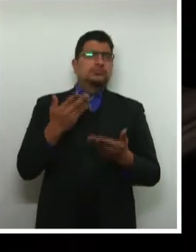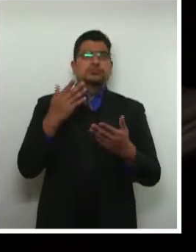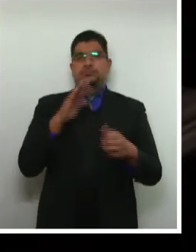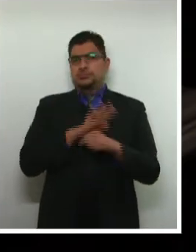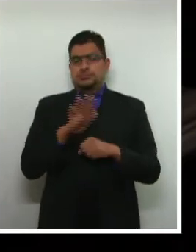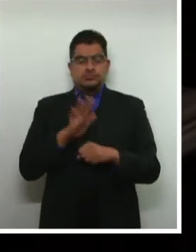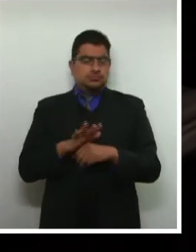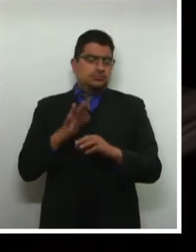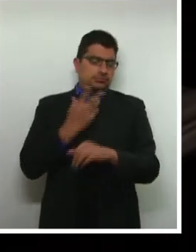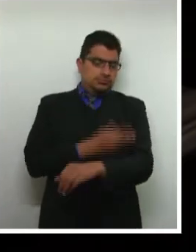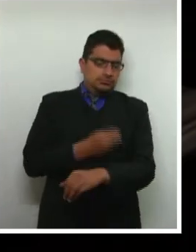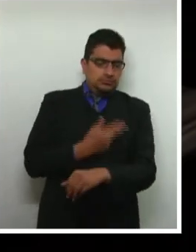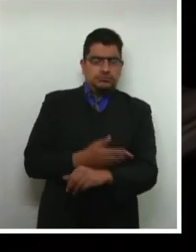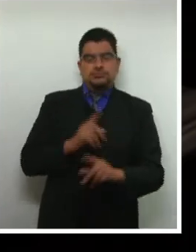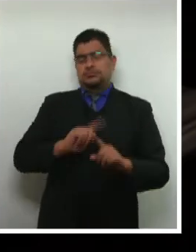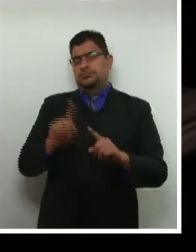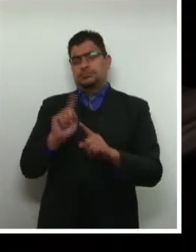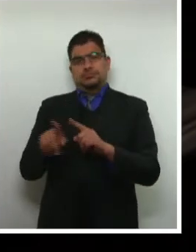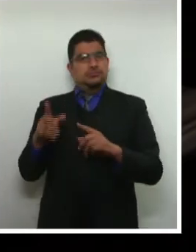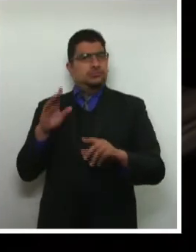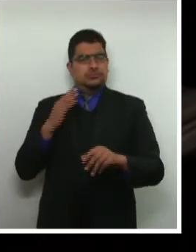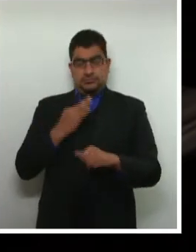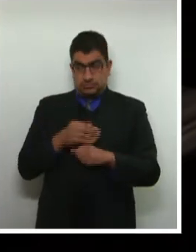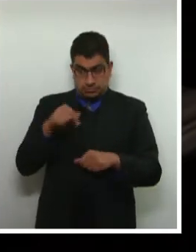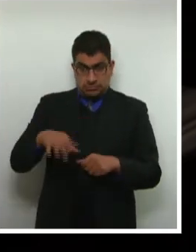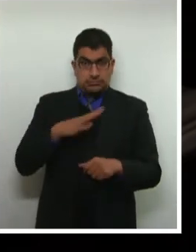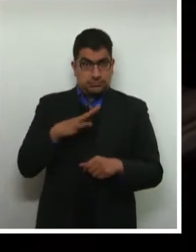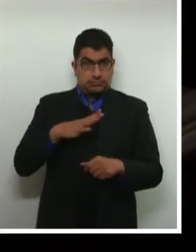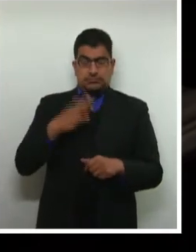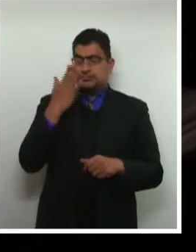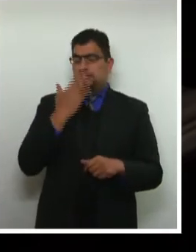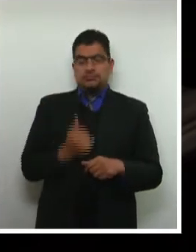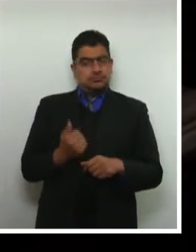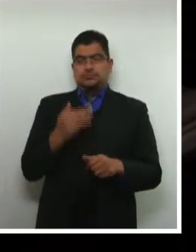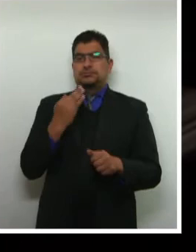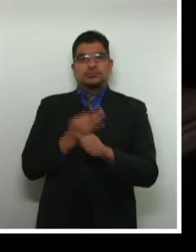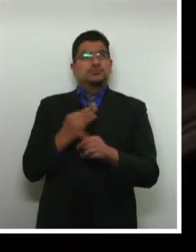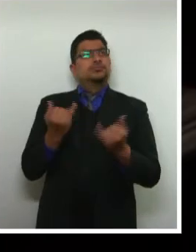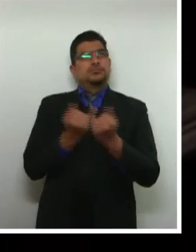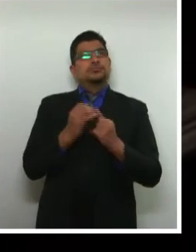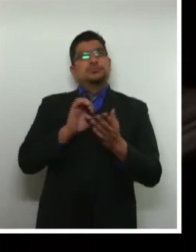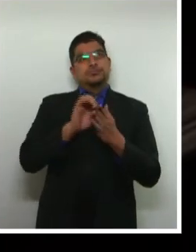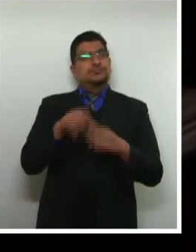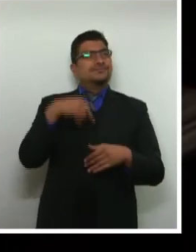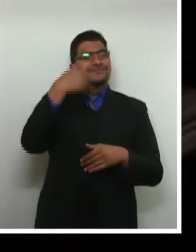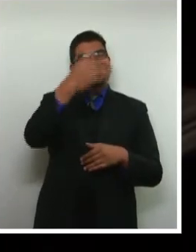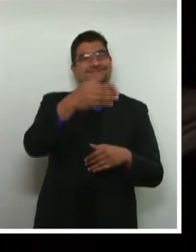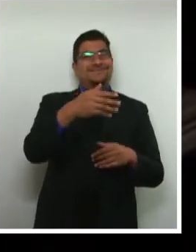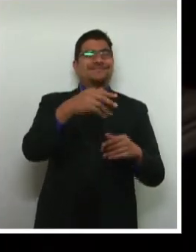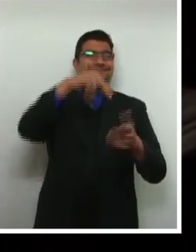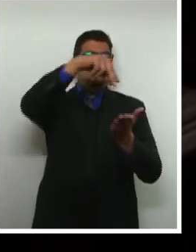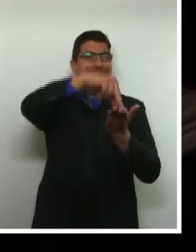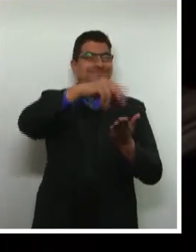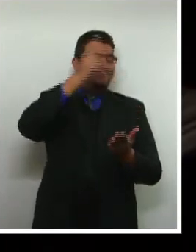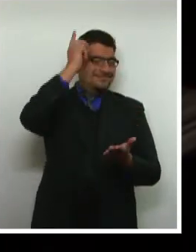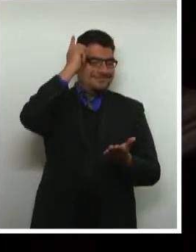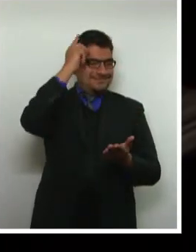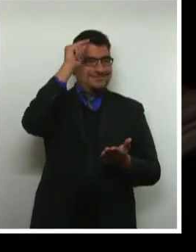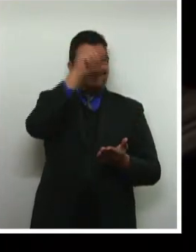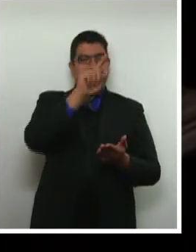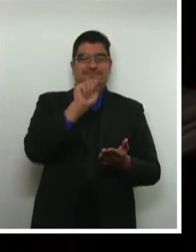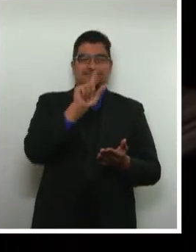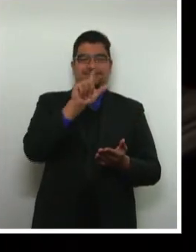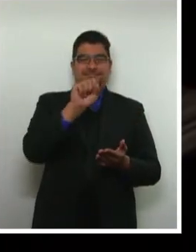condiciones técnicas, que hoy estamos viendo que no existen, y el ejemplo una vez más es el caballito aquí afuera. La realidad es que sabemos